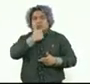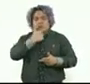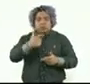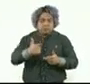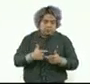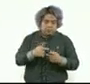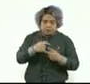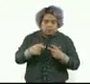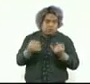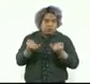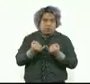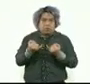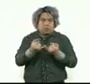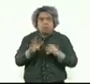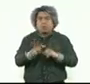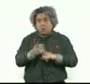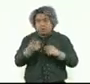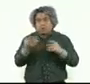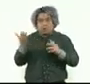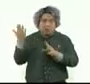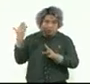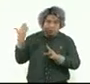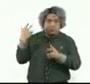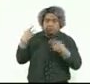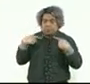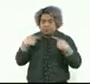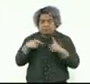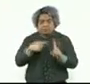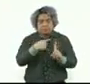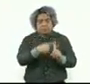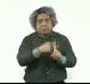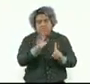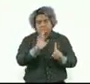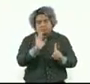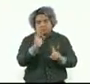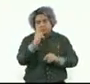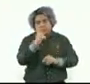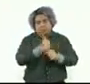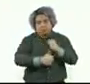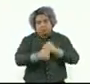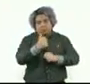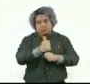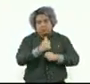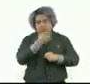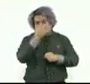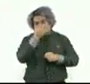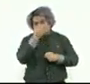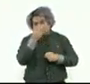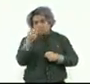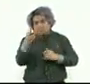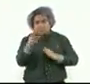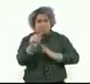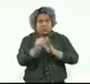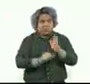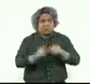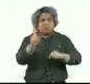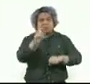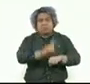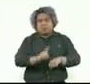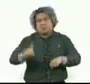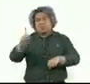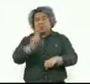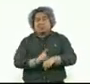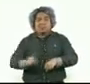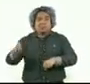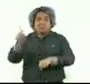a diferencia de los incrementos de casos previos, pienso yo en el año pasado, fueron casi 3 meses de todos los días subir la ocupación